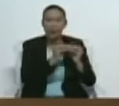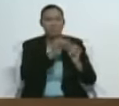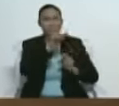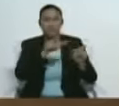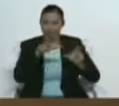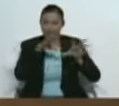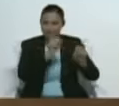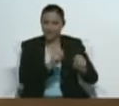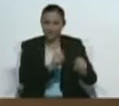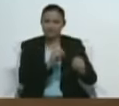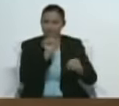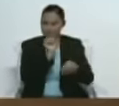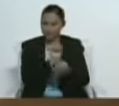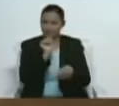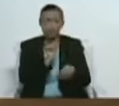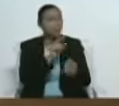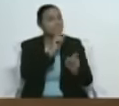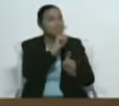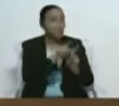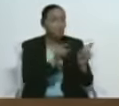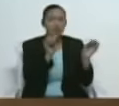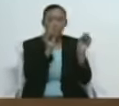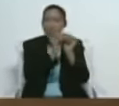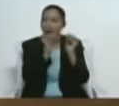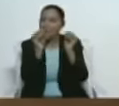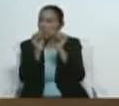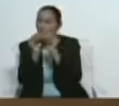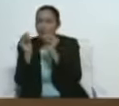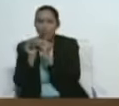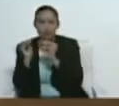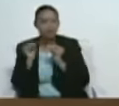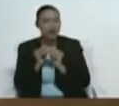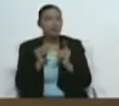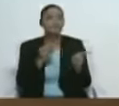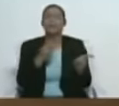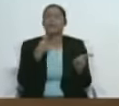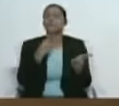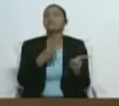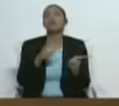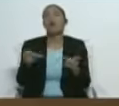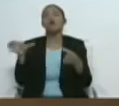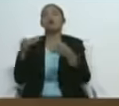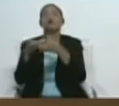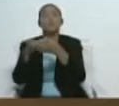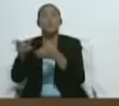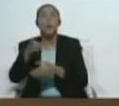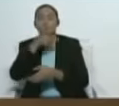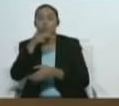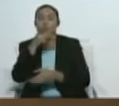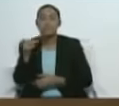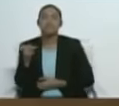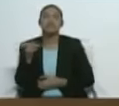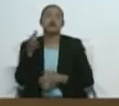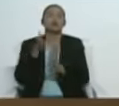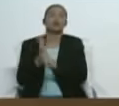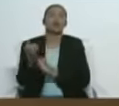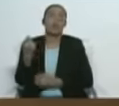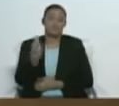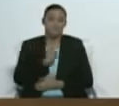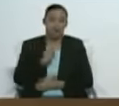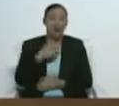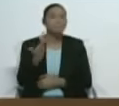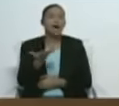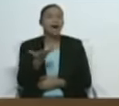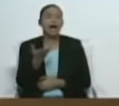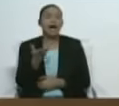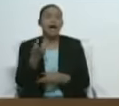vemos a supuestos militantes partidos políticos de oposición vinculados a la planificación de acciones violentas y amenazas a